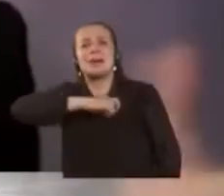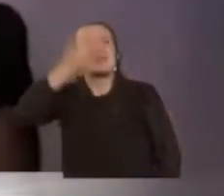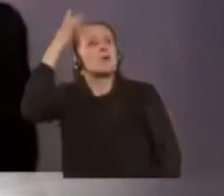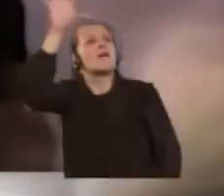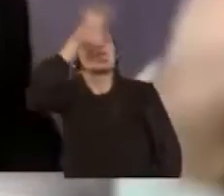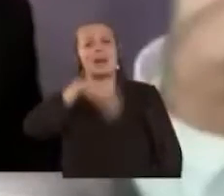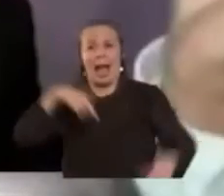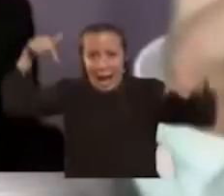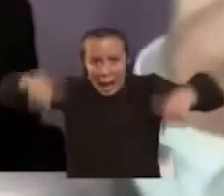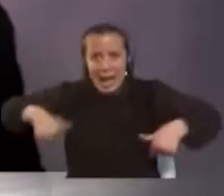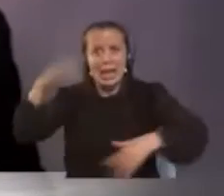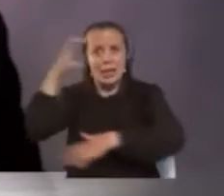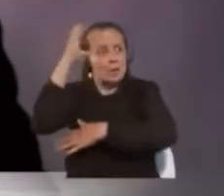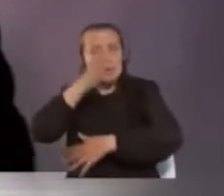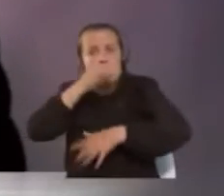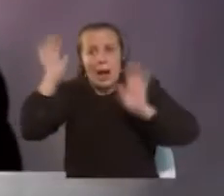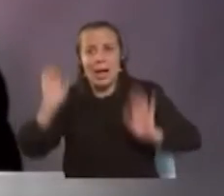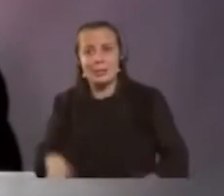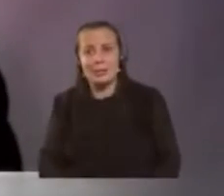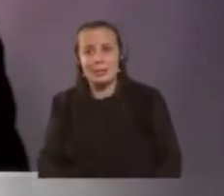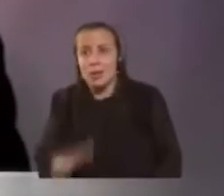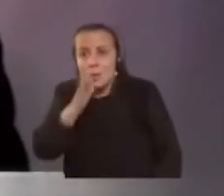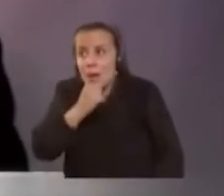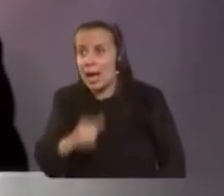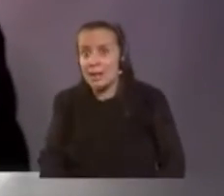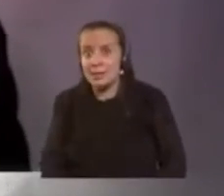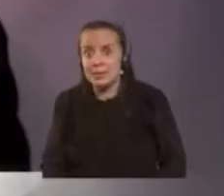una empresa que sea capaz de hacer eso bien hecho.